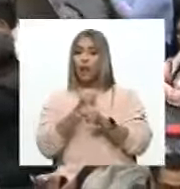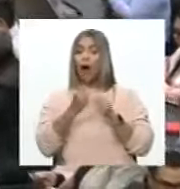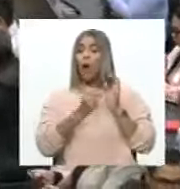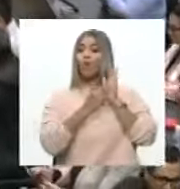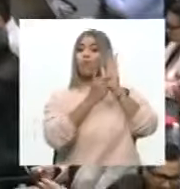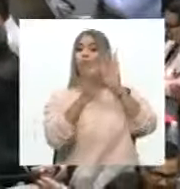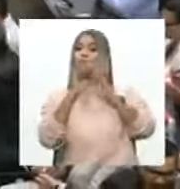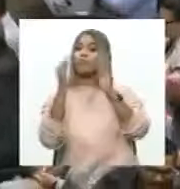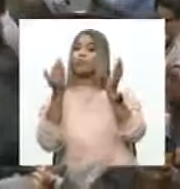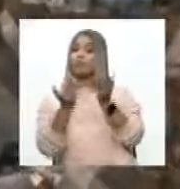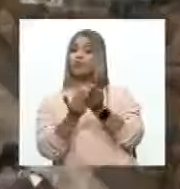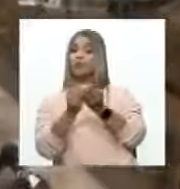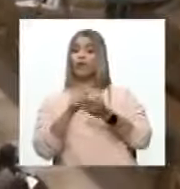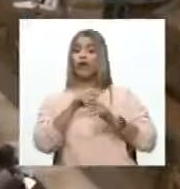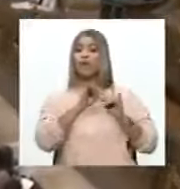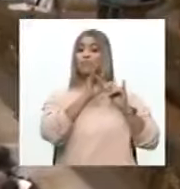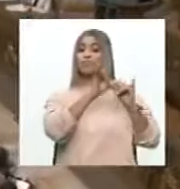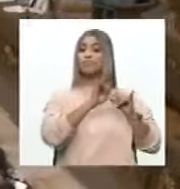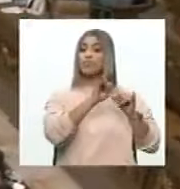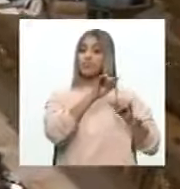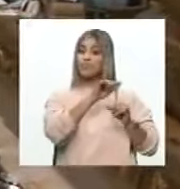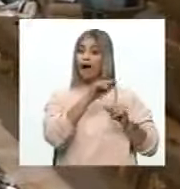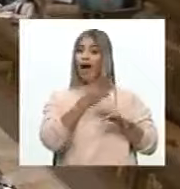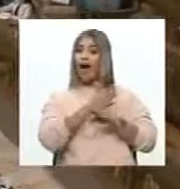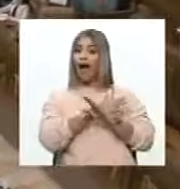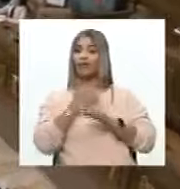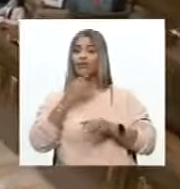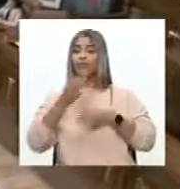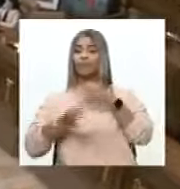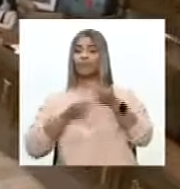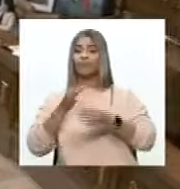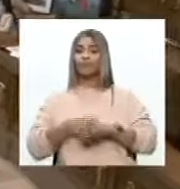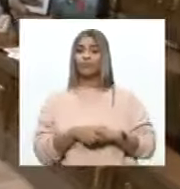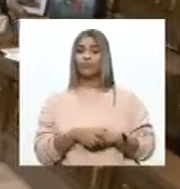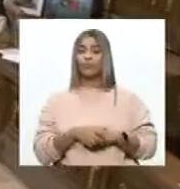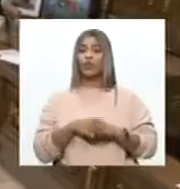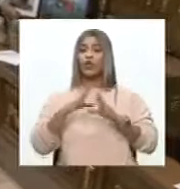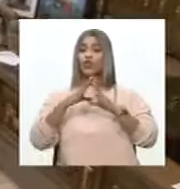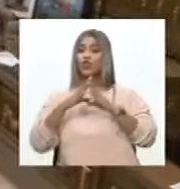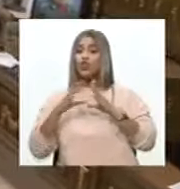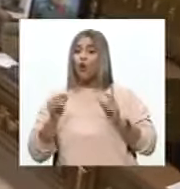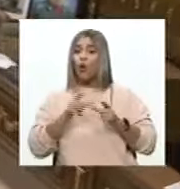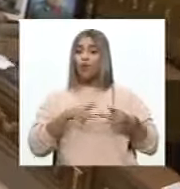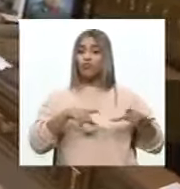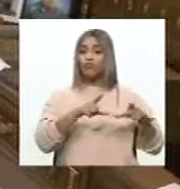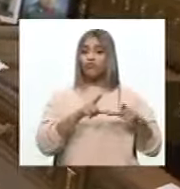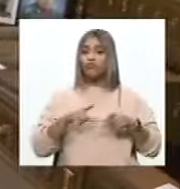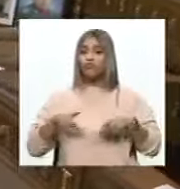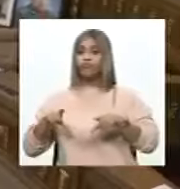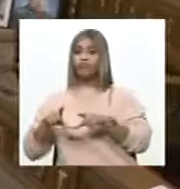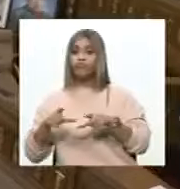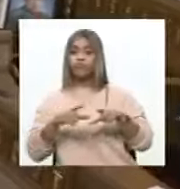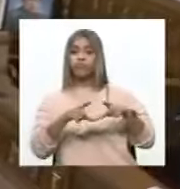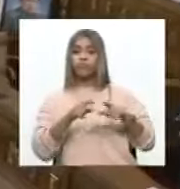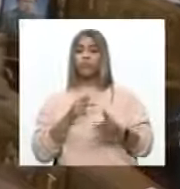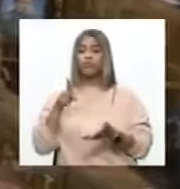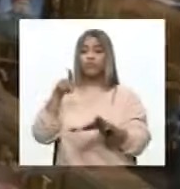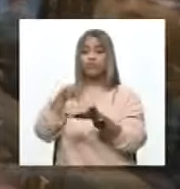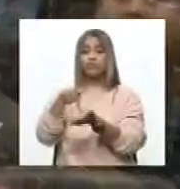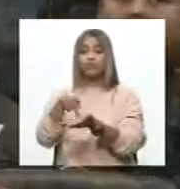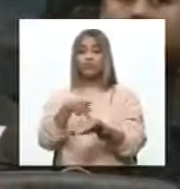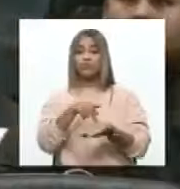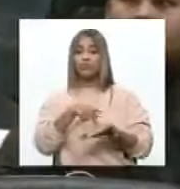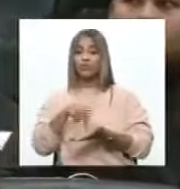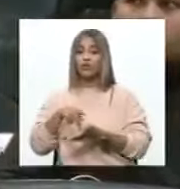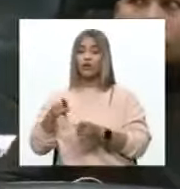de Caperucita. Y como ella misma lo decía, en cada espacio que se separaba y además